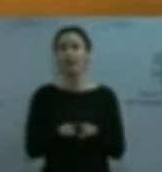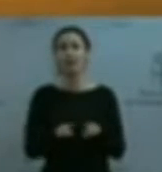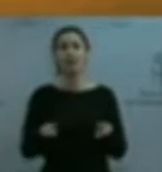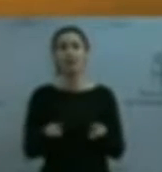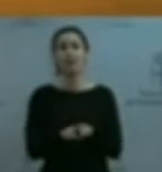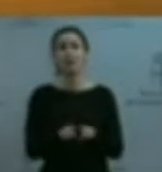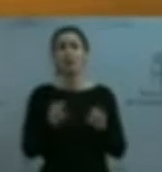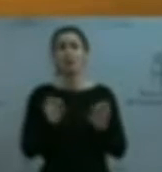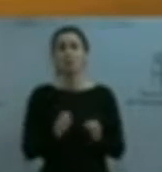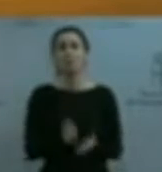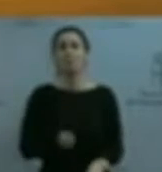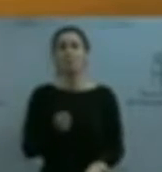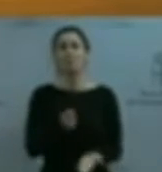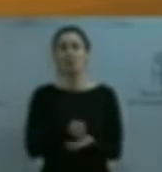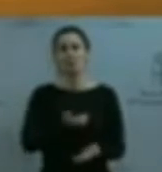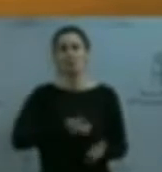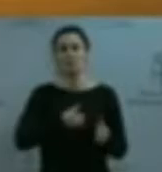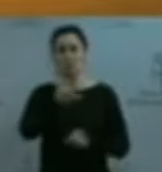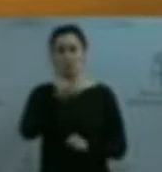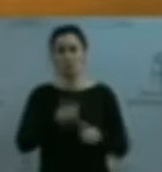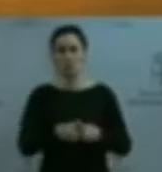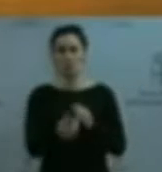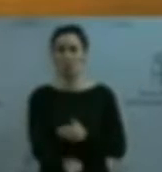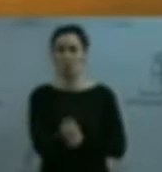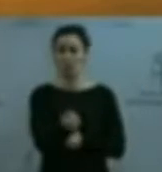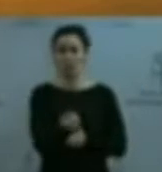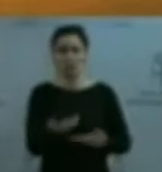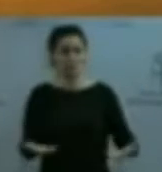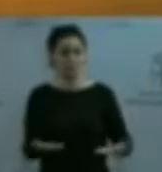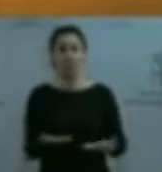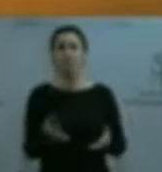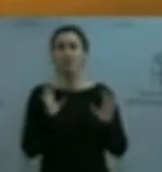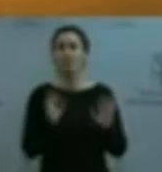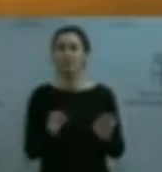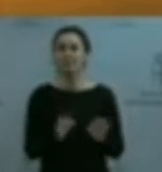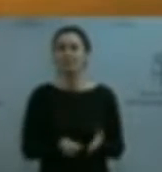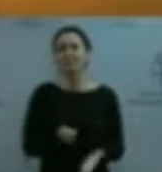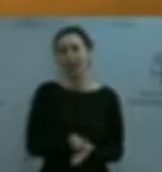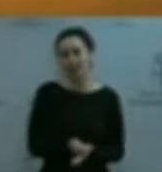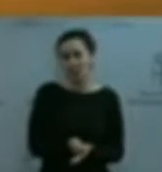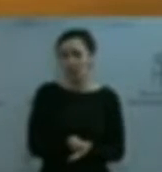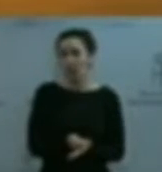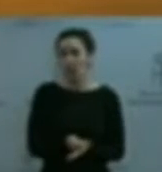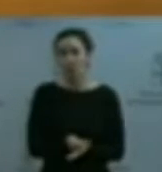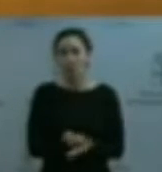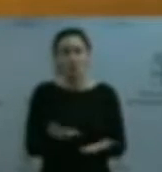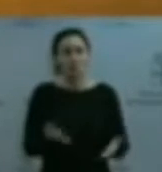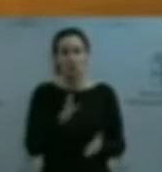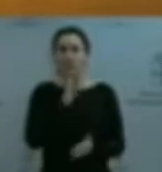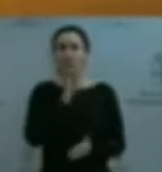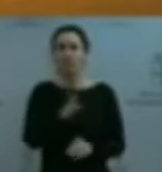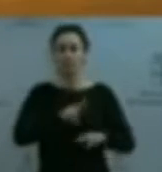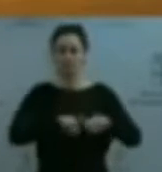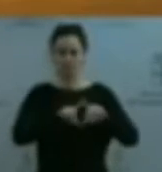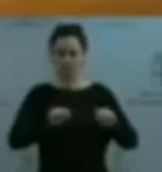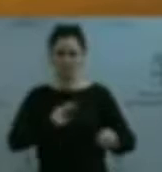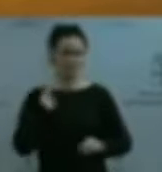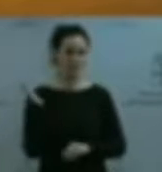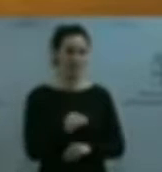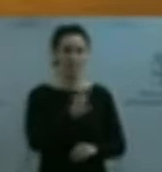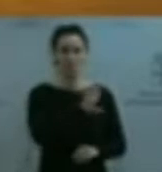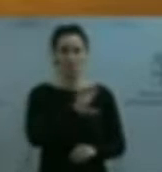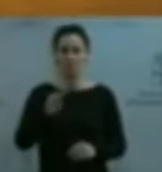Gijón. Insisto, salieron absueltas del pago y se condenó al mismo solo al Principado de Asturias los 54.000 euros más los intereses.